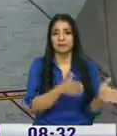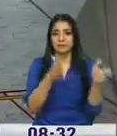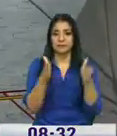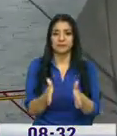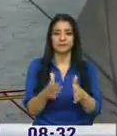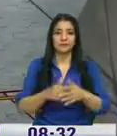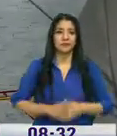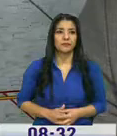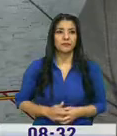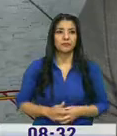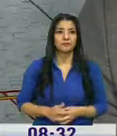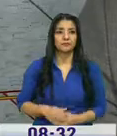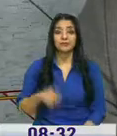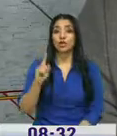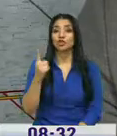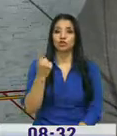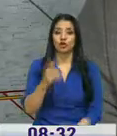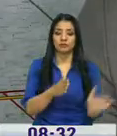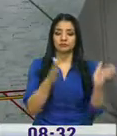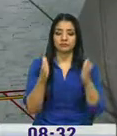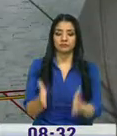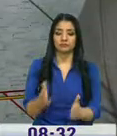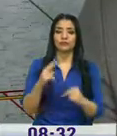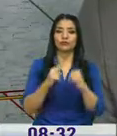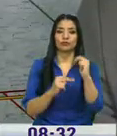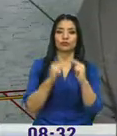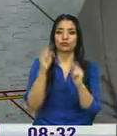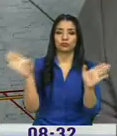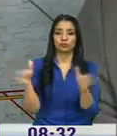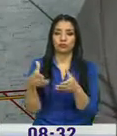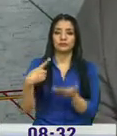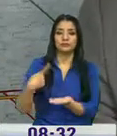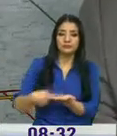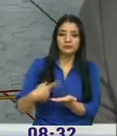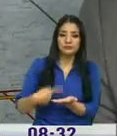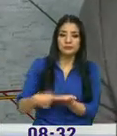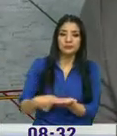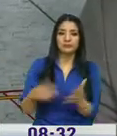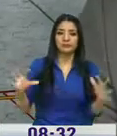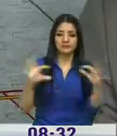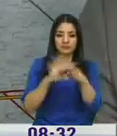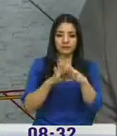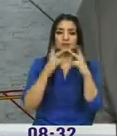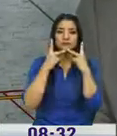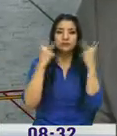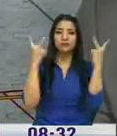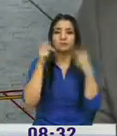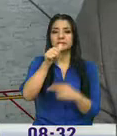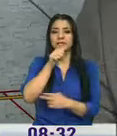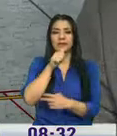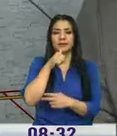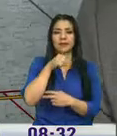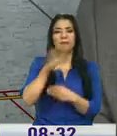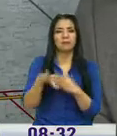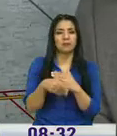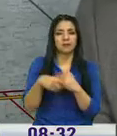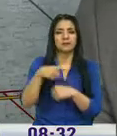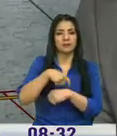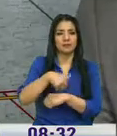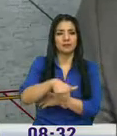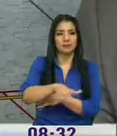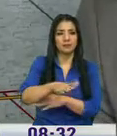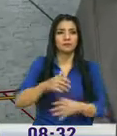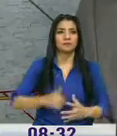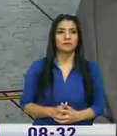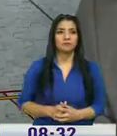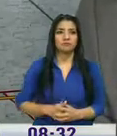esto es solamente fase de construcción. El de analizar la alianza público-privada, eso nos tomará un tiempo adicional.